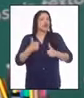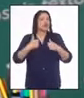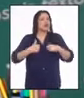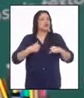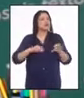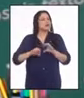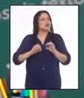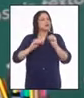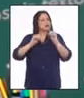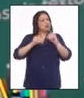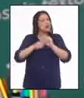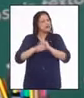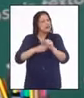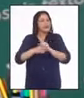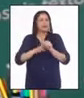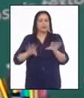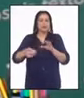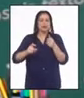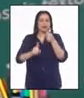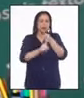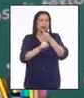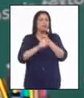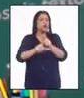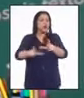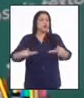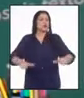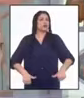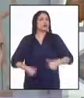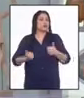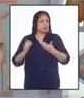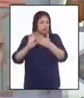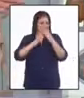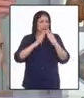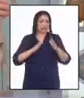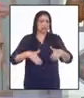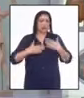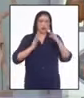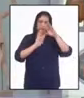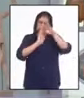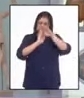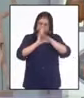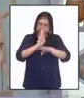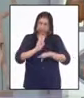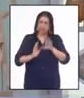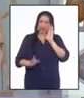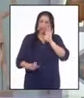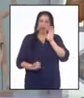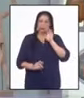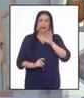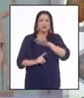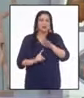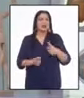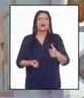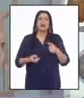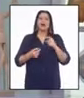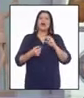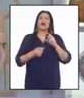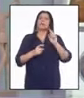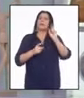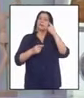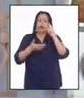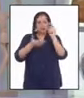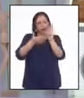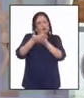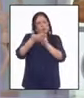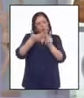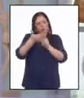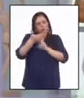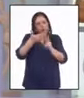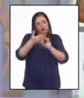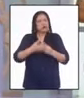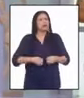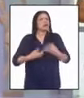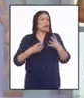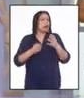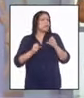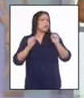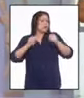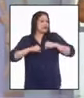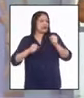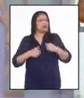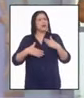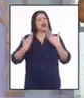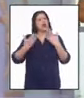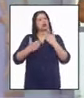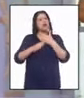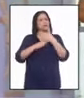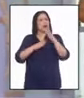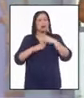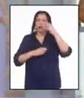podemos realizar en nuestra localidad para disminuirla. El texto que leímos al inicio nos dio la posibilidad de compartir nuestras opiniones acerca del